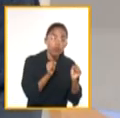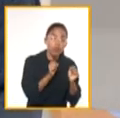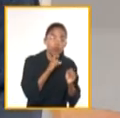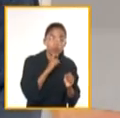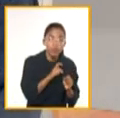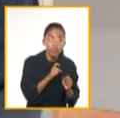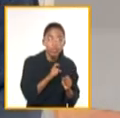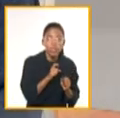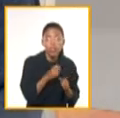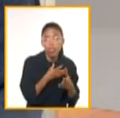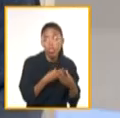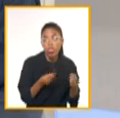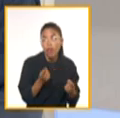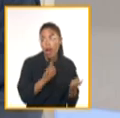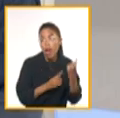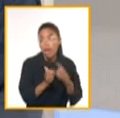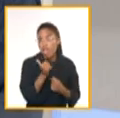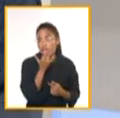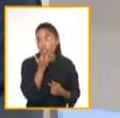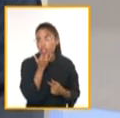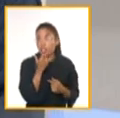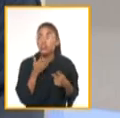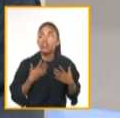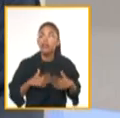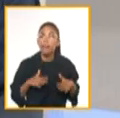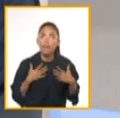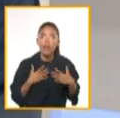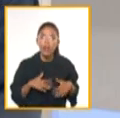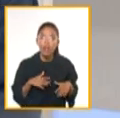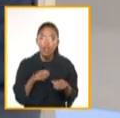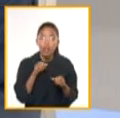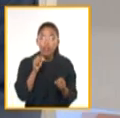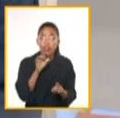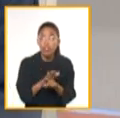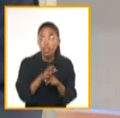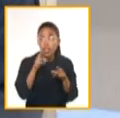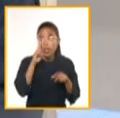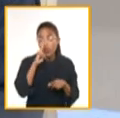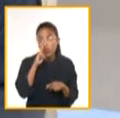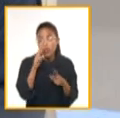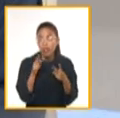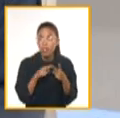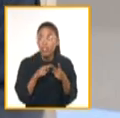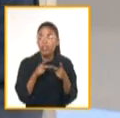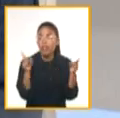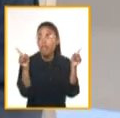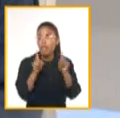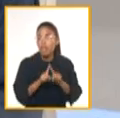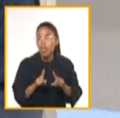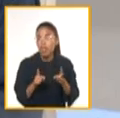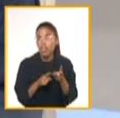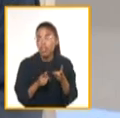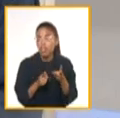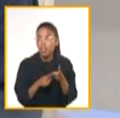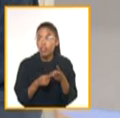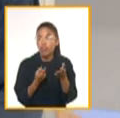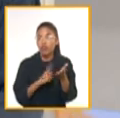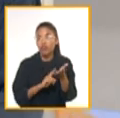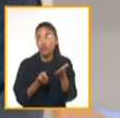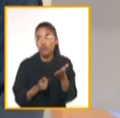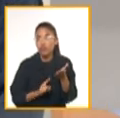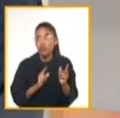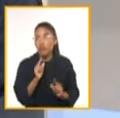en ese sistema. Por eso tuvimos que esperar a que entraran las máquinas novitas, a que tuviera Varadero en servicio y la eléctrica para poder